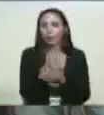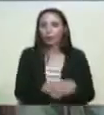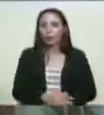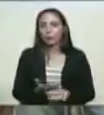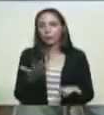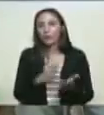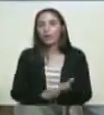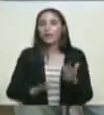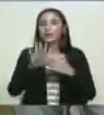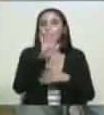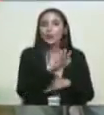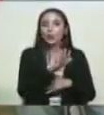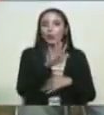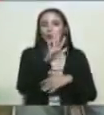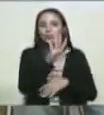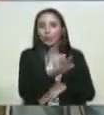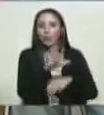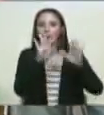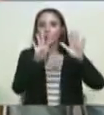a